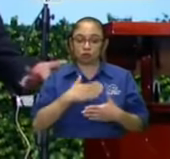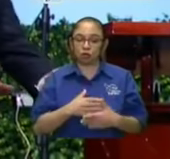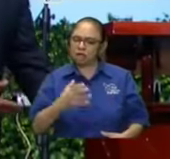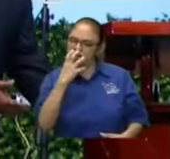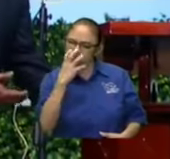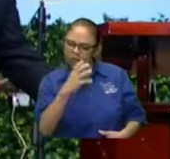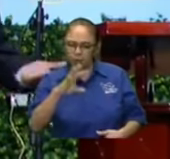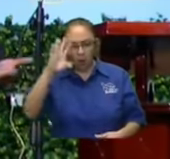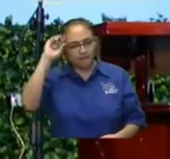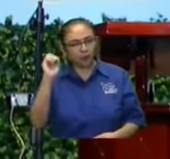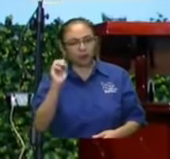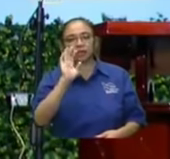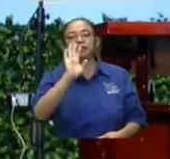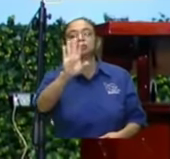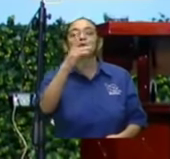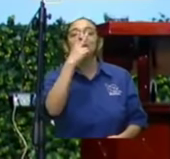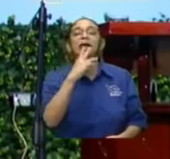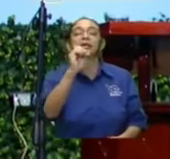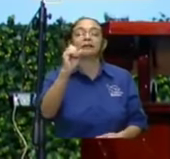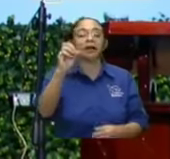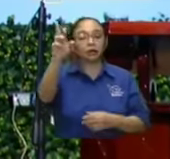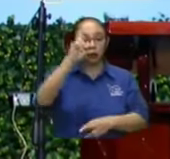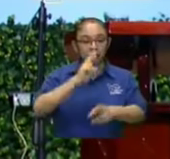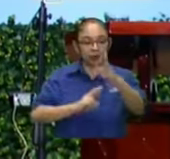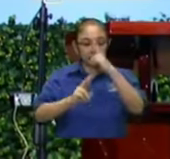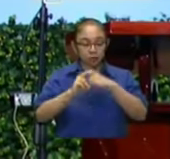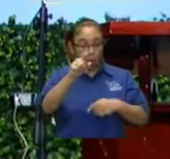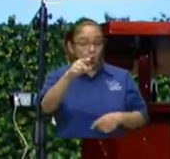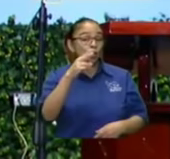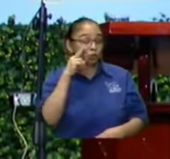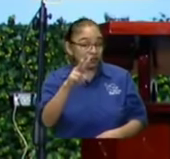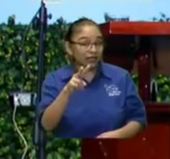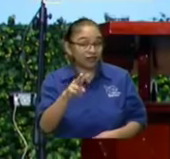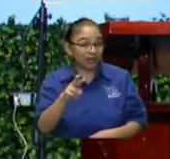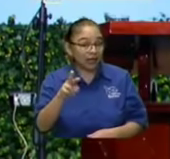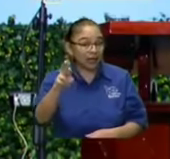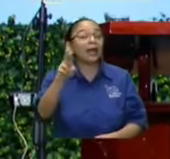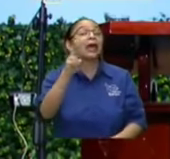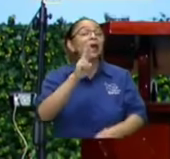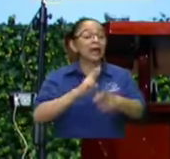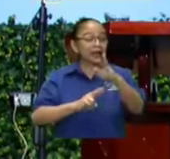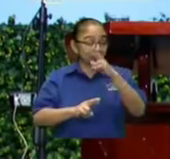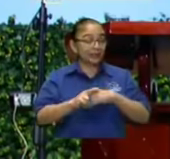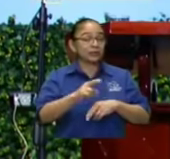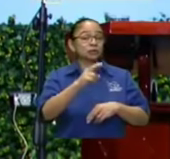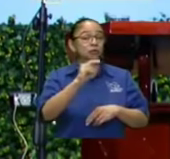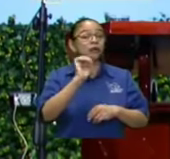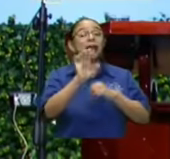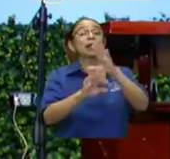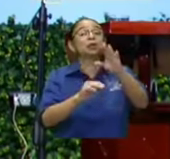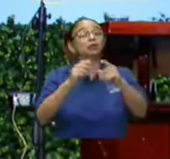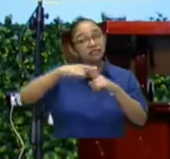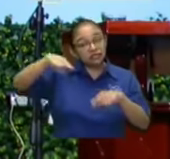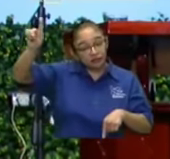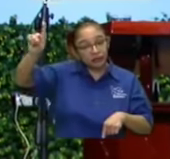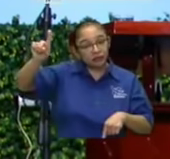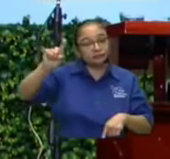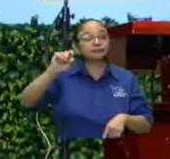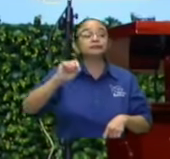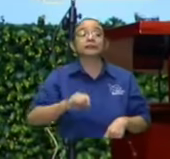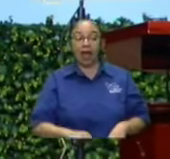usted mira regresar pródigos, ahí va a ser nuestra evaluación de nuestra paternidad, de cómo